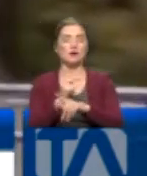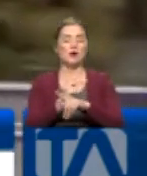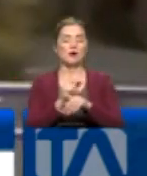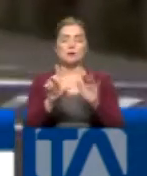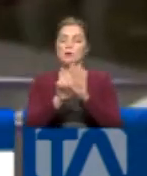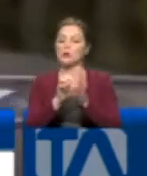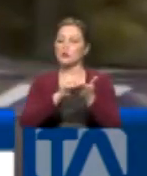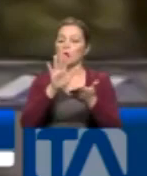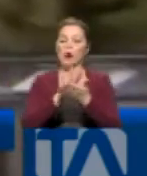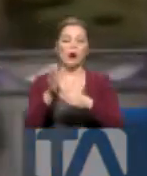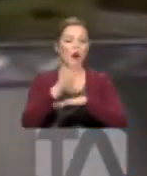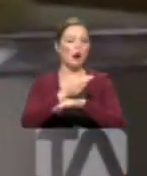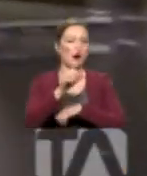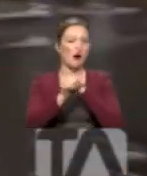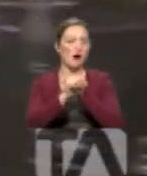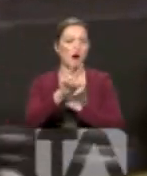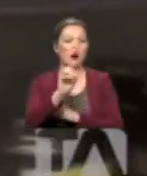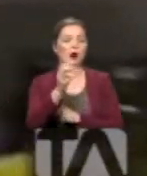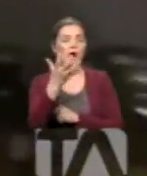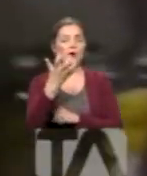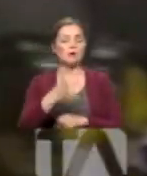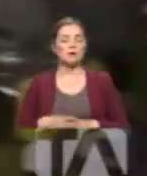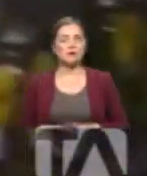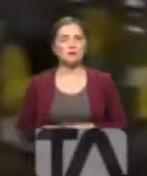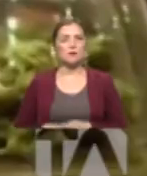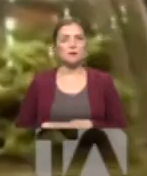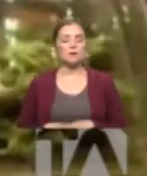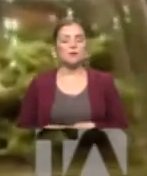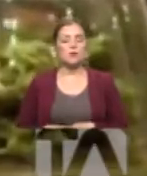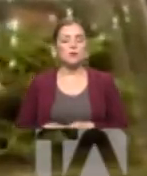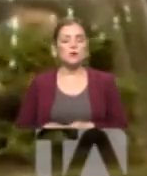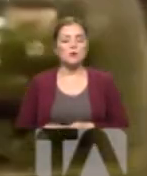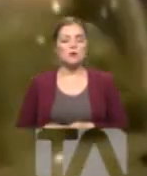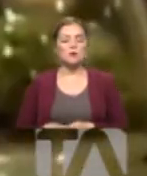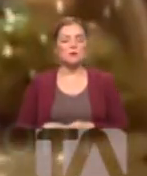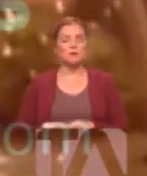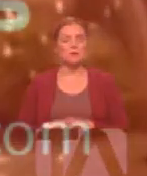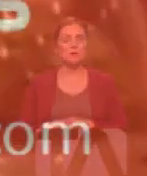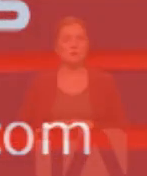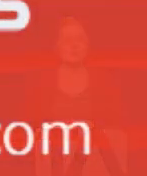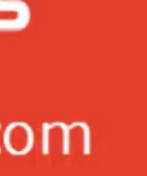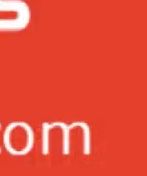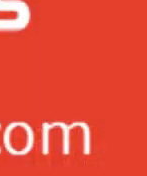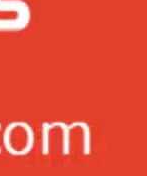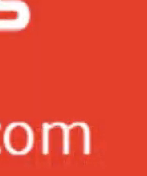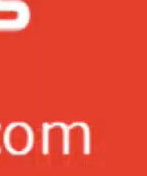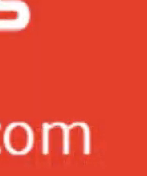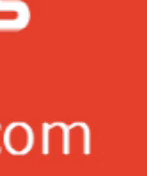existente desde 2015. En Quito, Fausto Yepes, 24 horas.